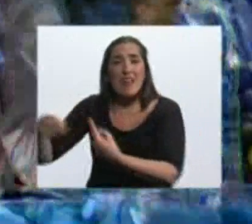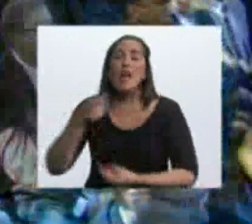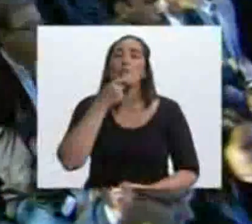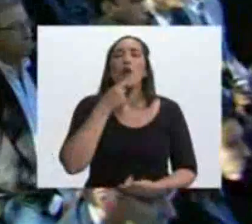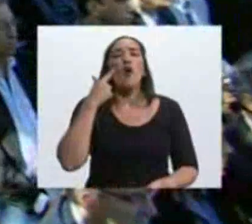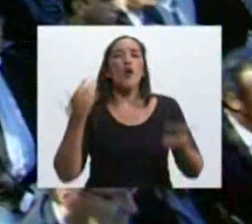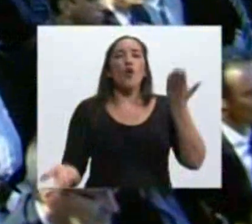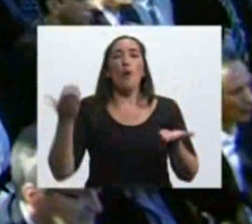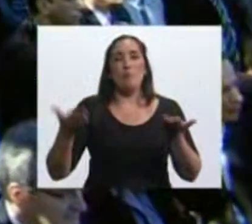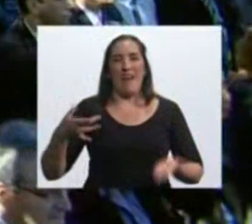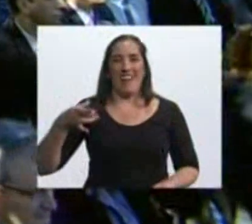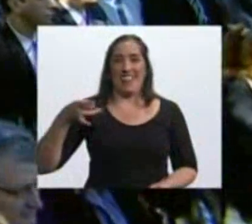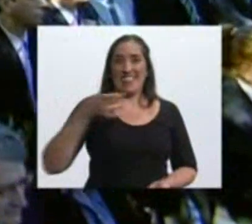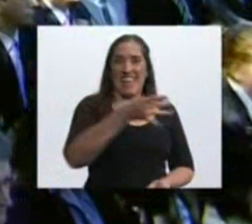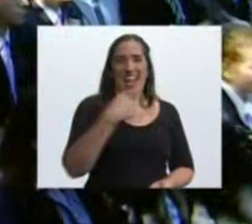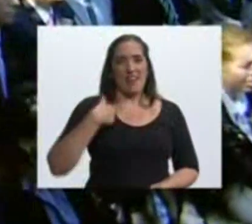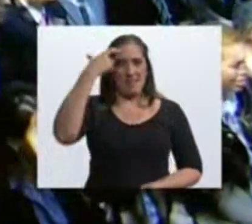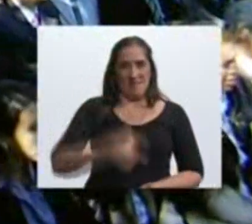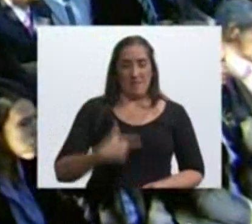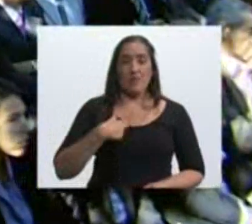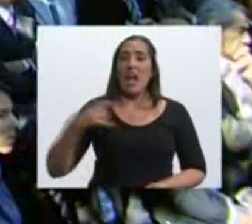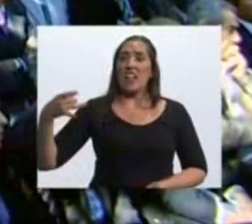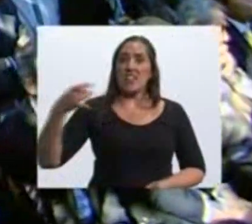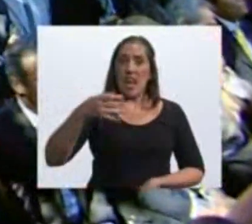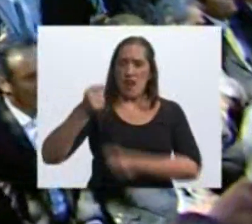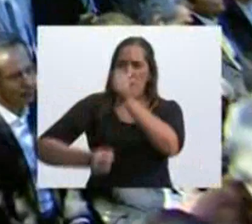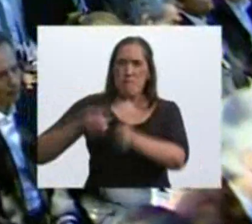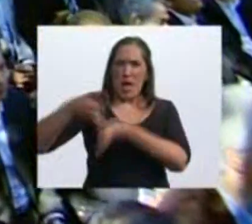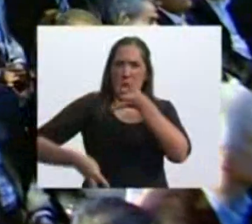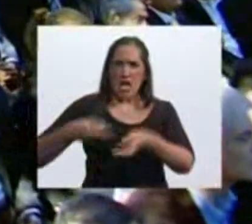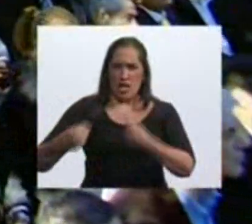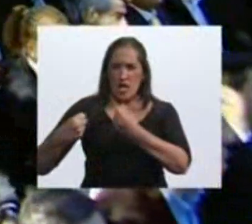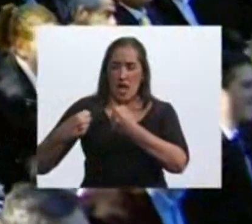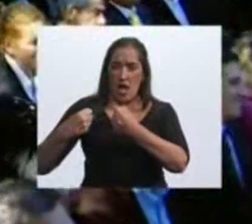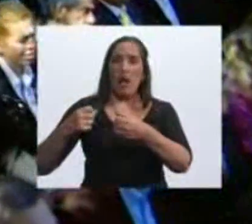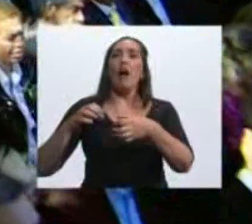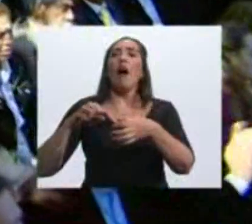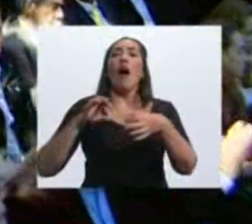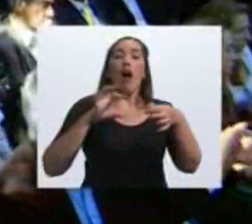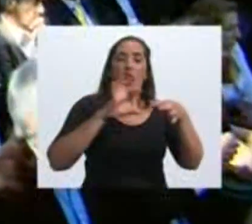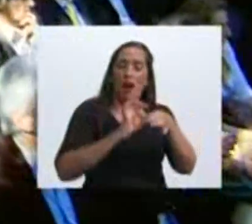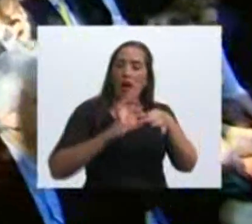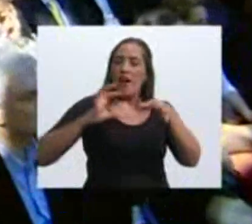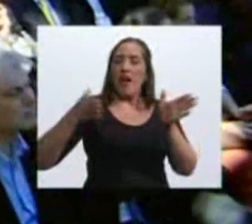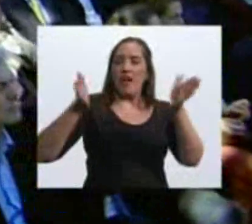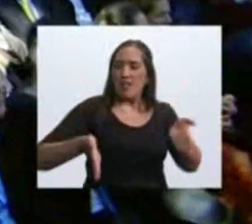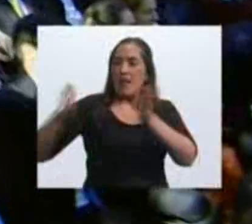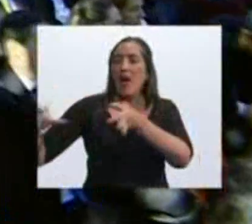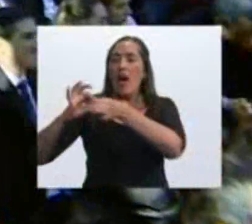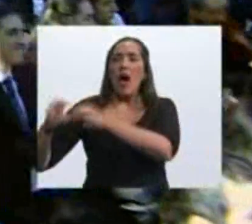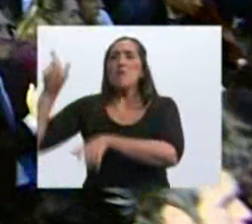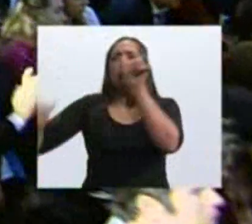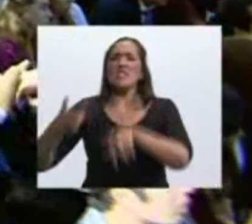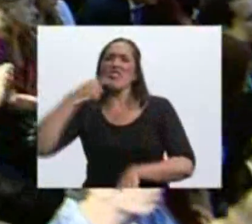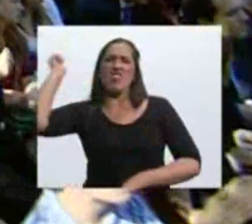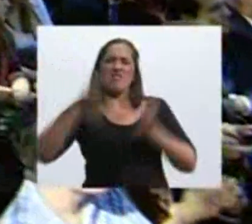me compare con la locomotora, puede tirar, pero si los vagones se desenganchan, los que van arriba lo rompen,